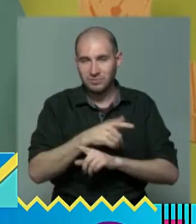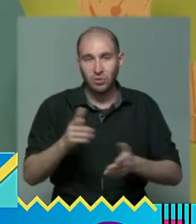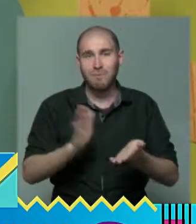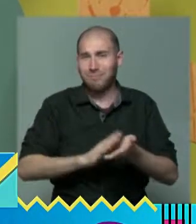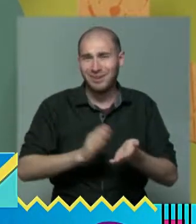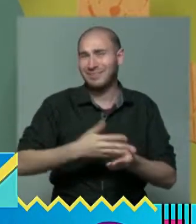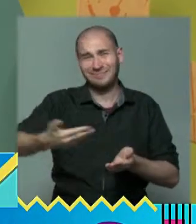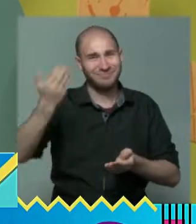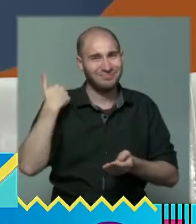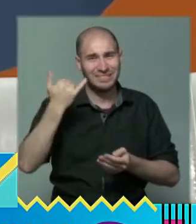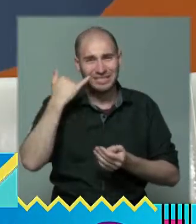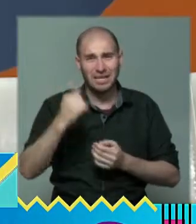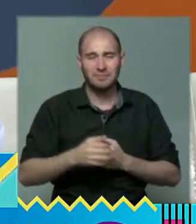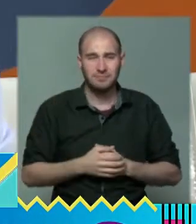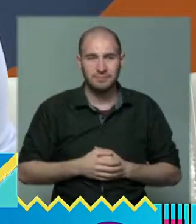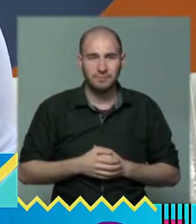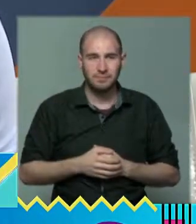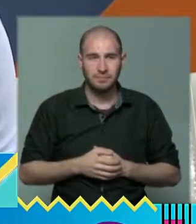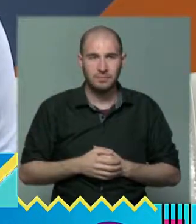probando hace un montón de tiempo y no está dando mayor seguridad.